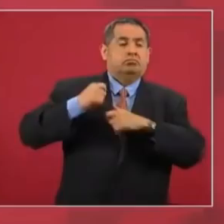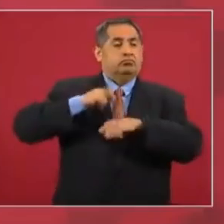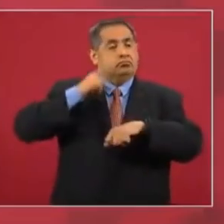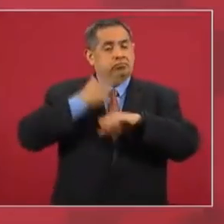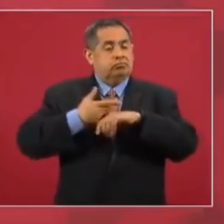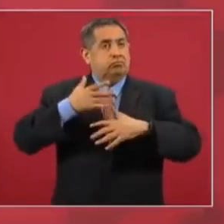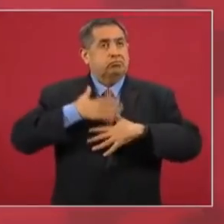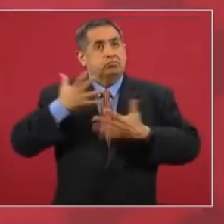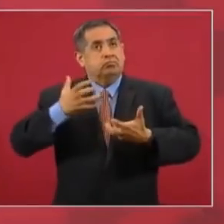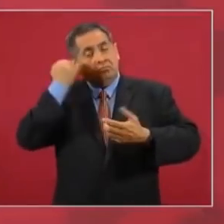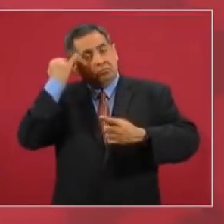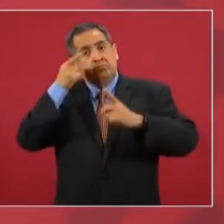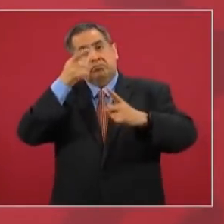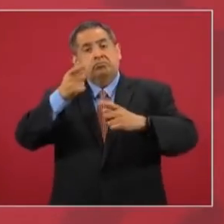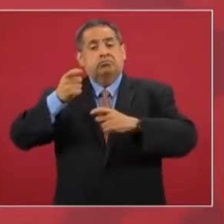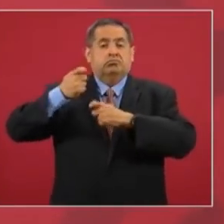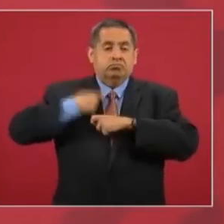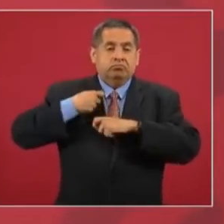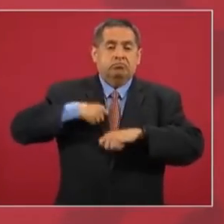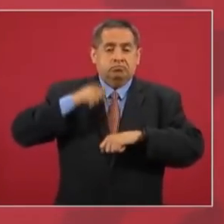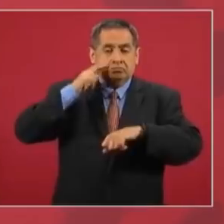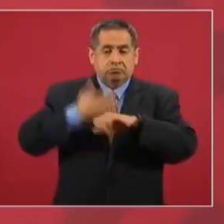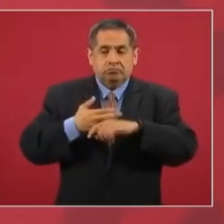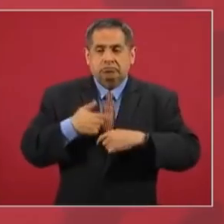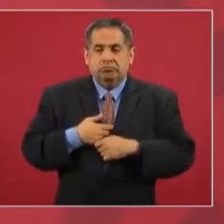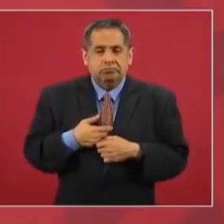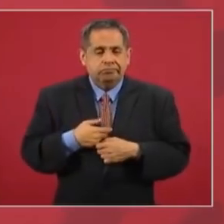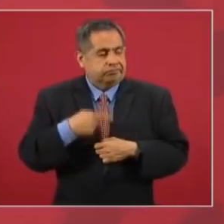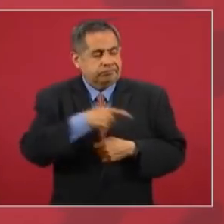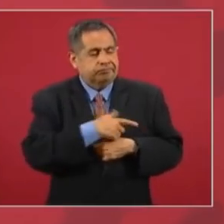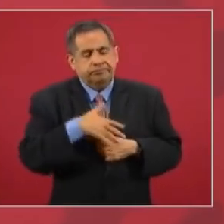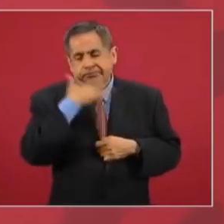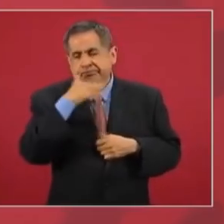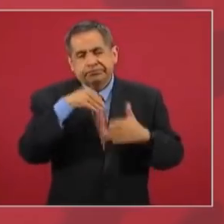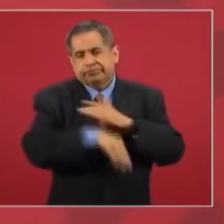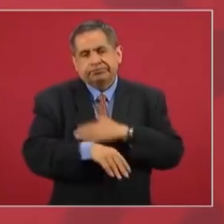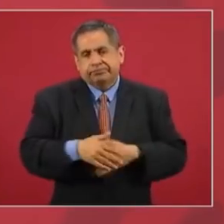o aspiran a cargos se echan a perder.